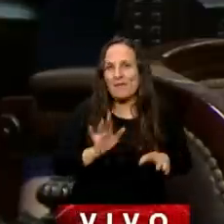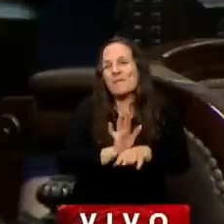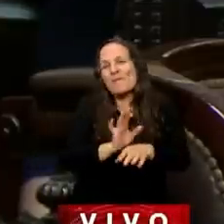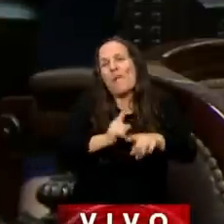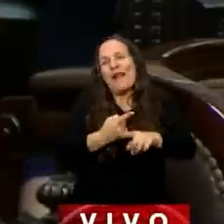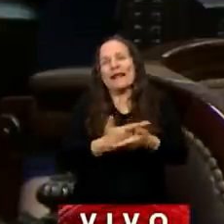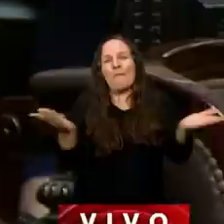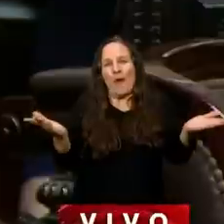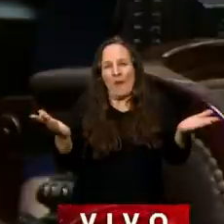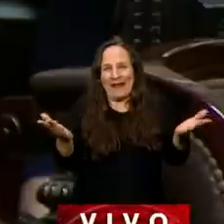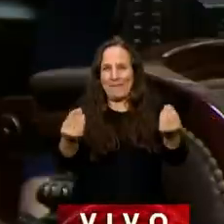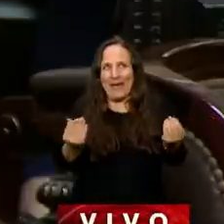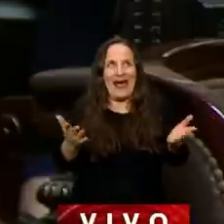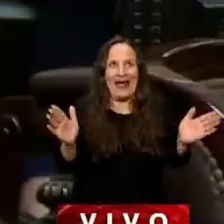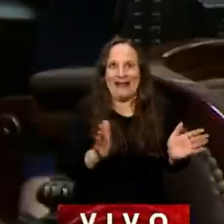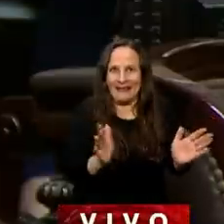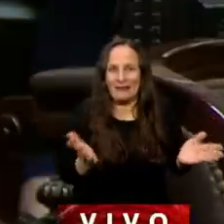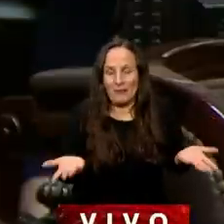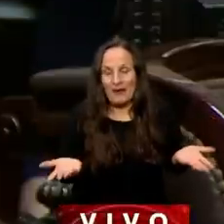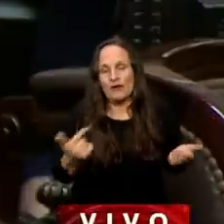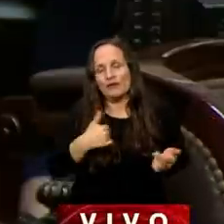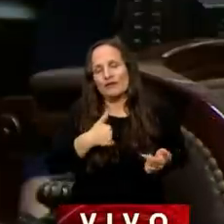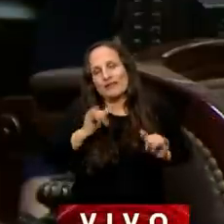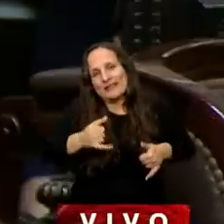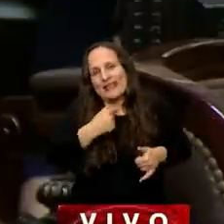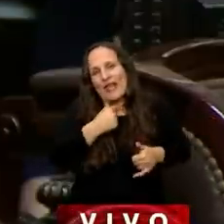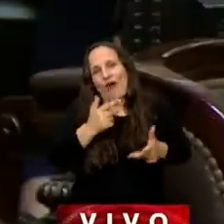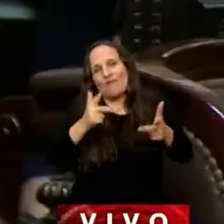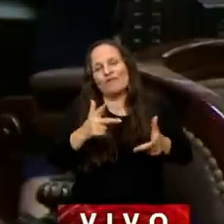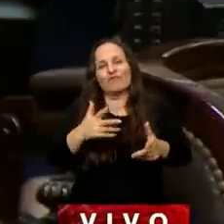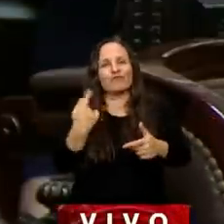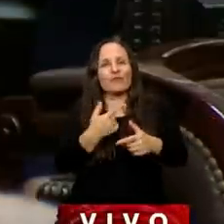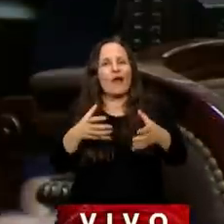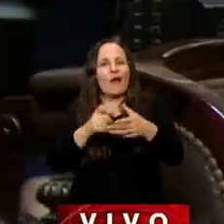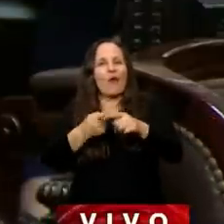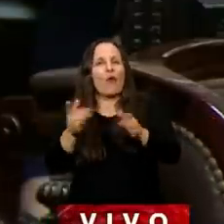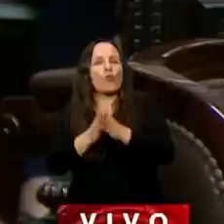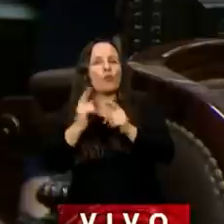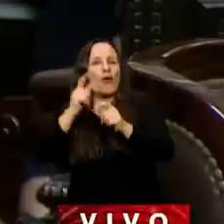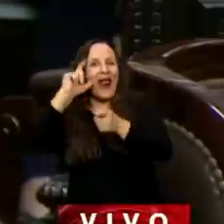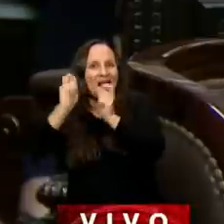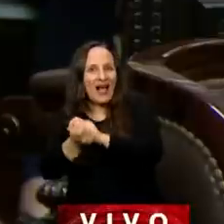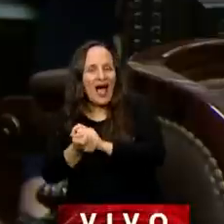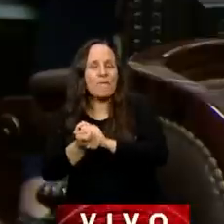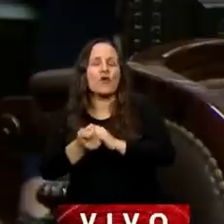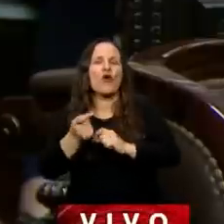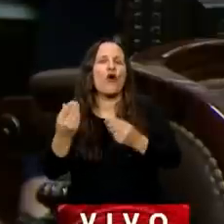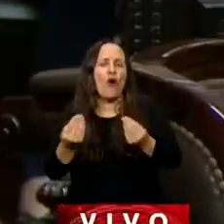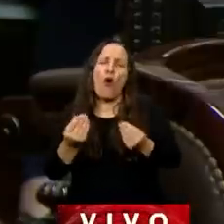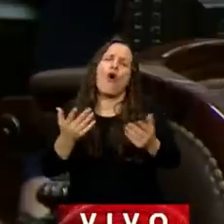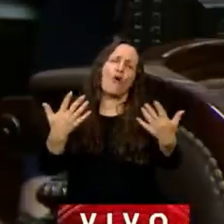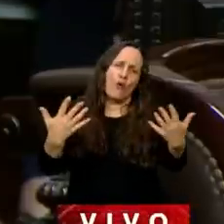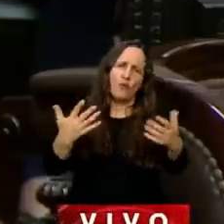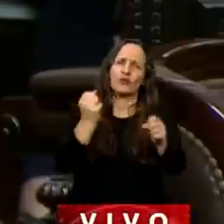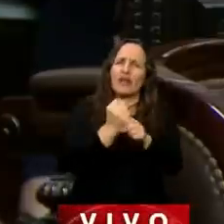ese diagnóstico sí quiero comentar lo que sentimos desde Juntos por el Cambio, sin dejar de destacar el trabajo conjunto